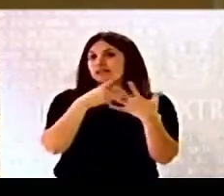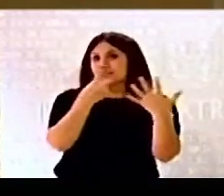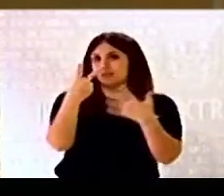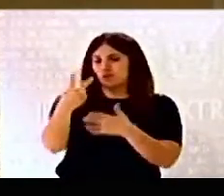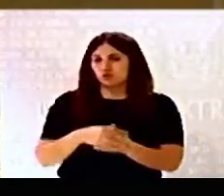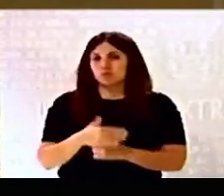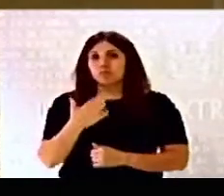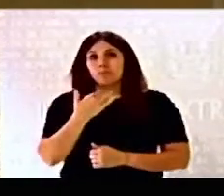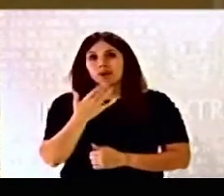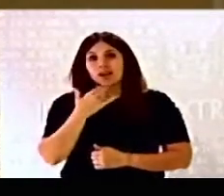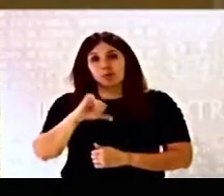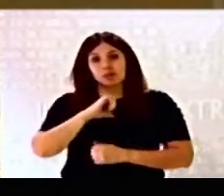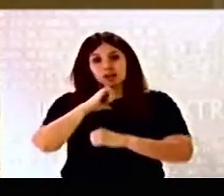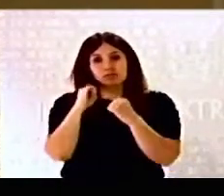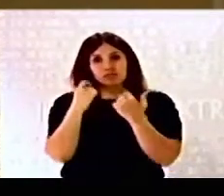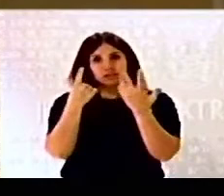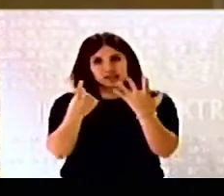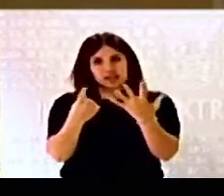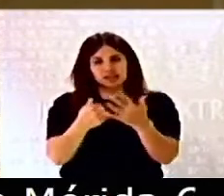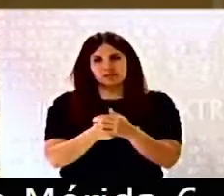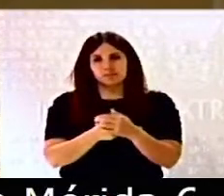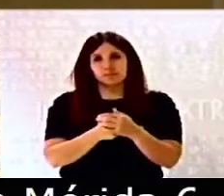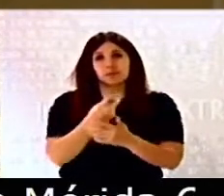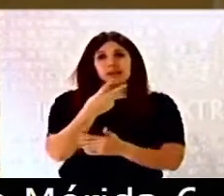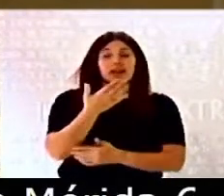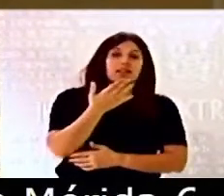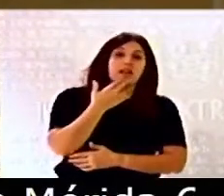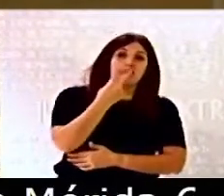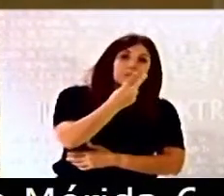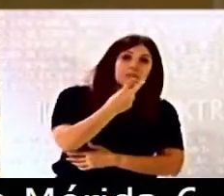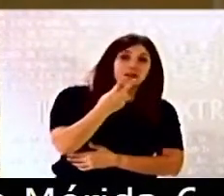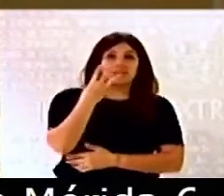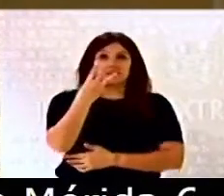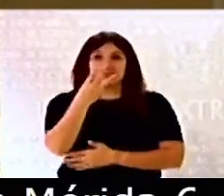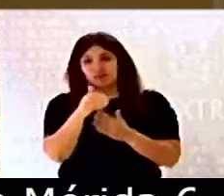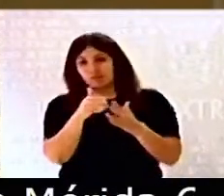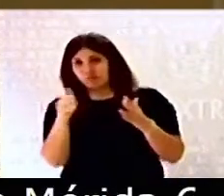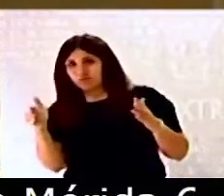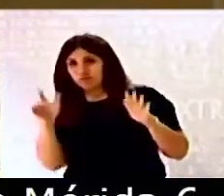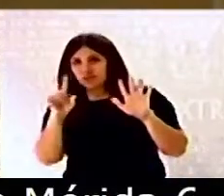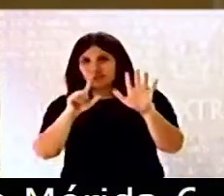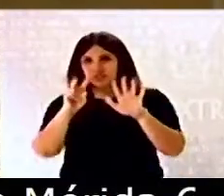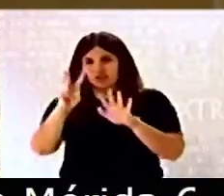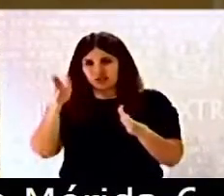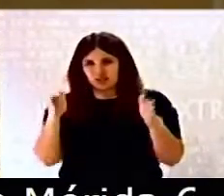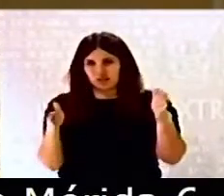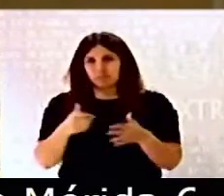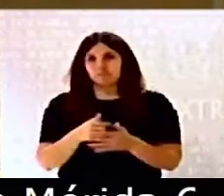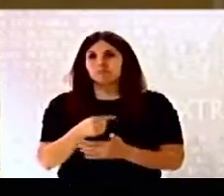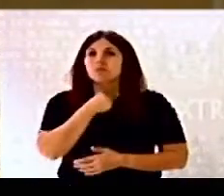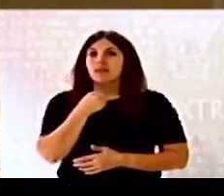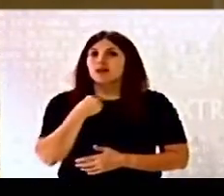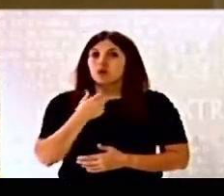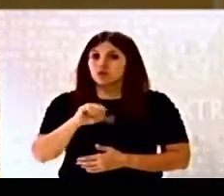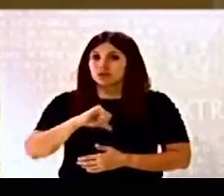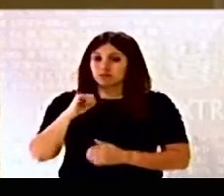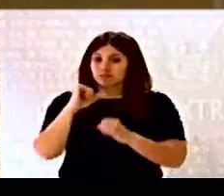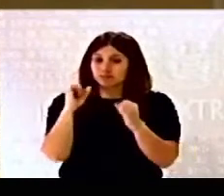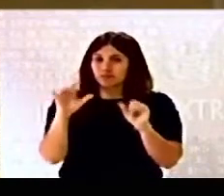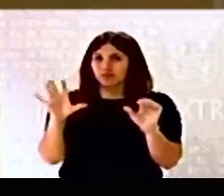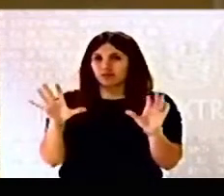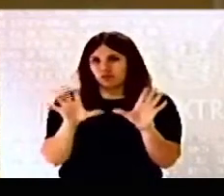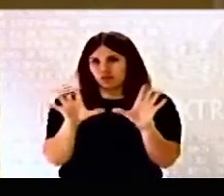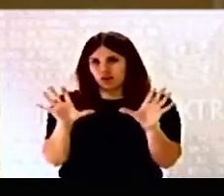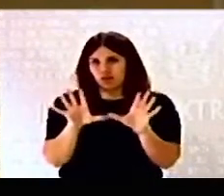Mérida tenemos 6 ingresados, entre los 23 y los 67 años. En Badajoz tenemos 10 ingresados, entre